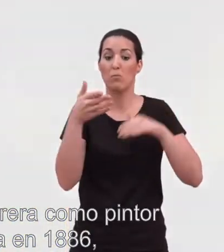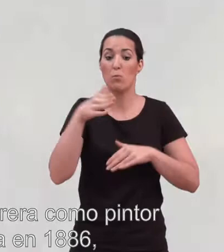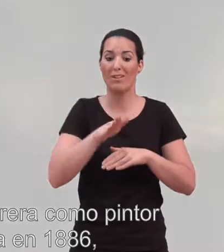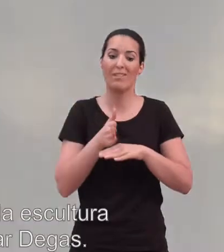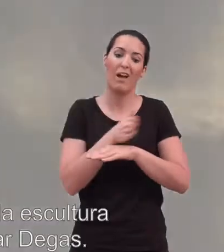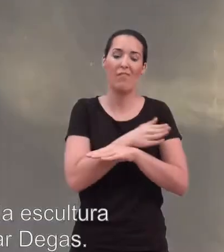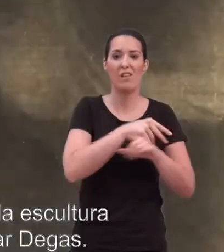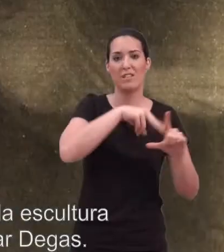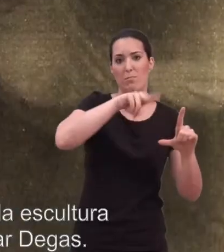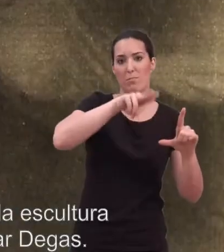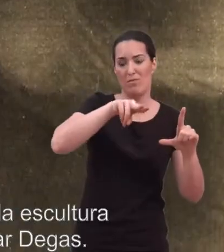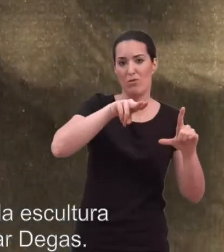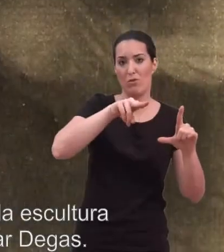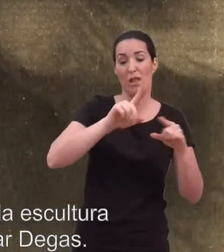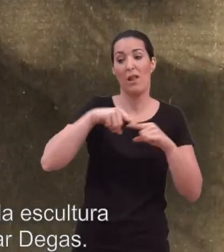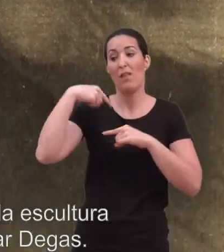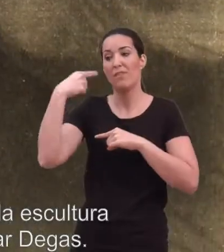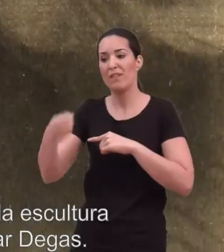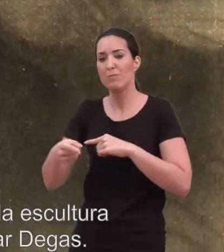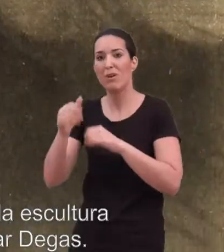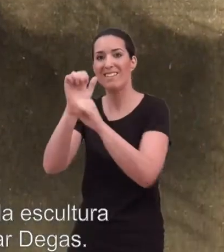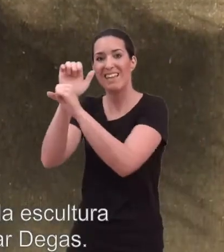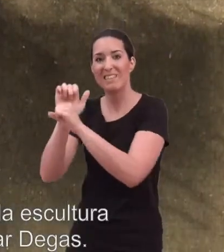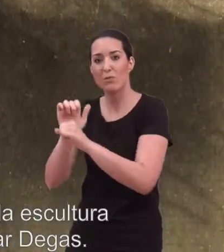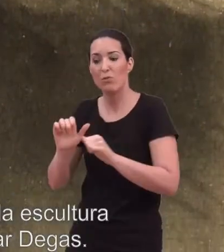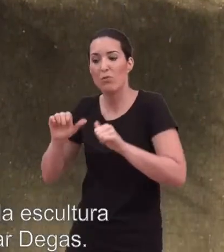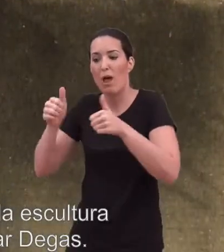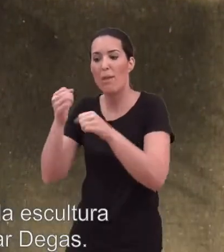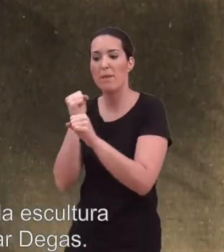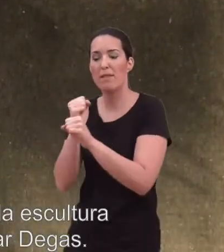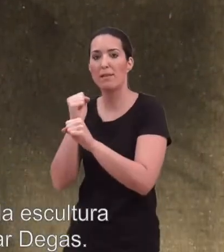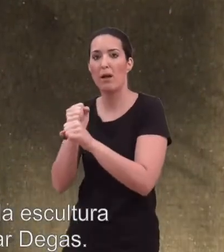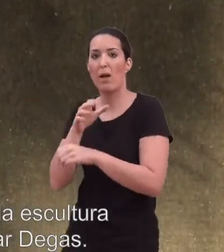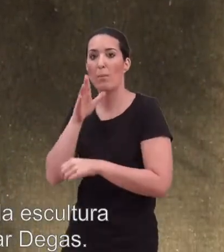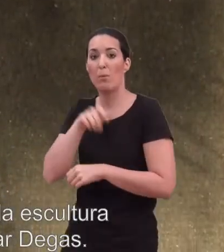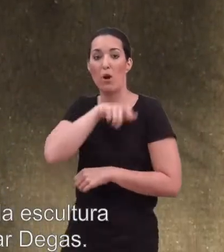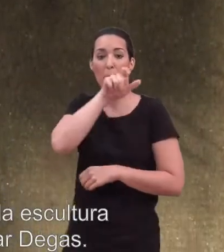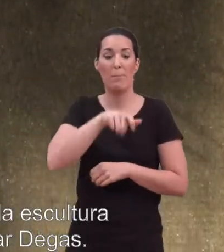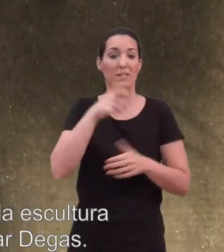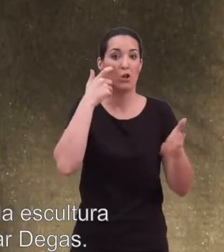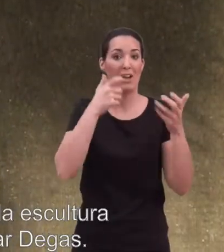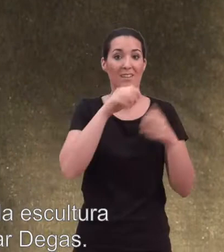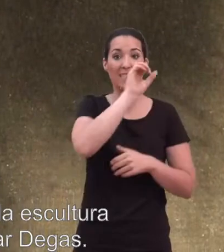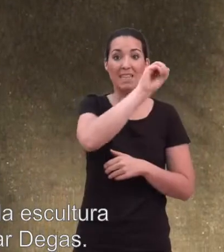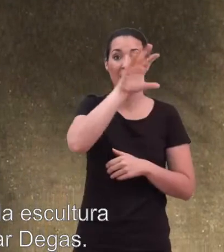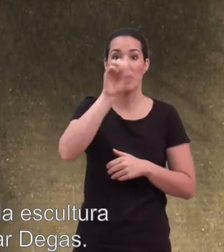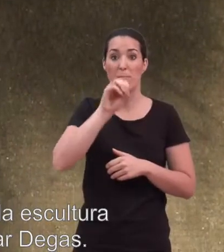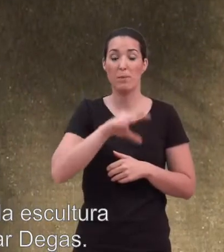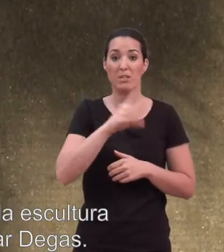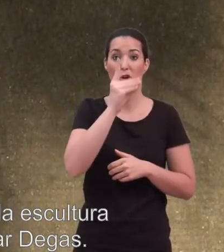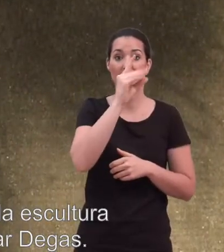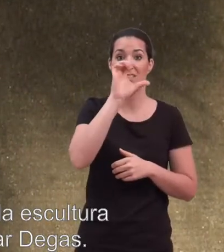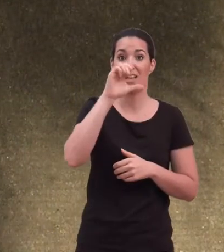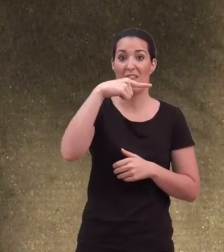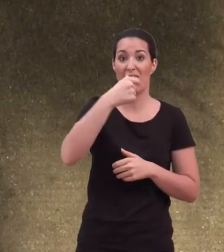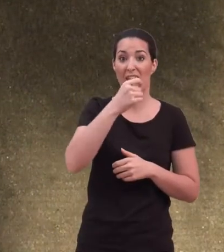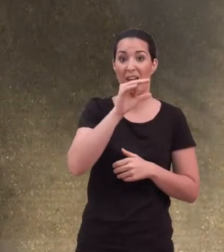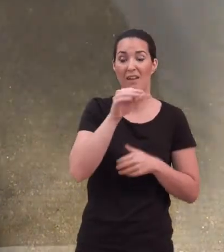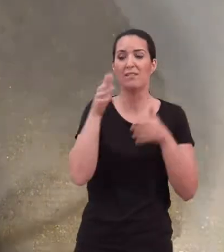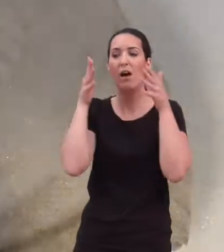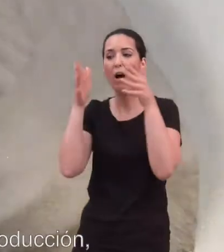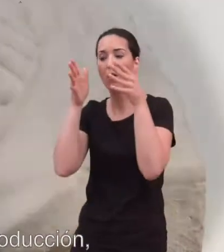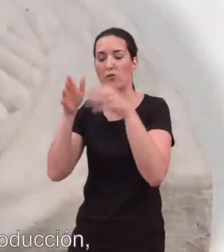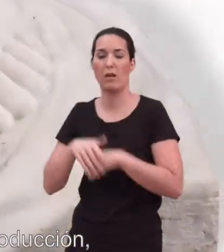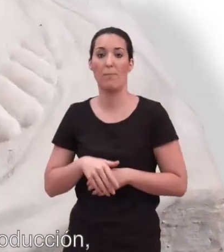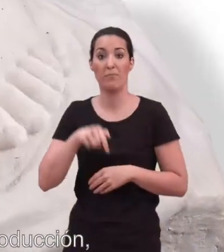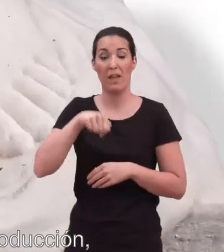1886, cuando se adentró en la práctica de la escultura por consejo del impresionista Edgar Degas.